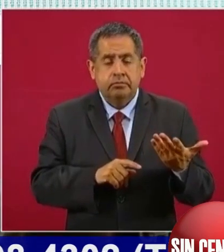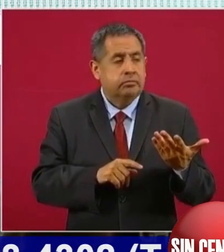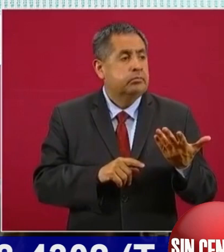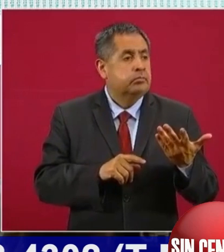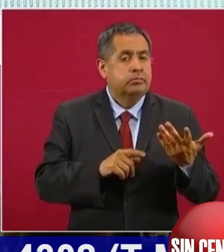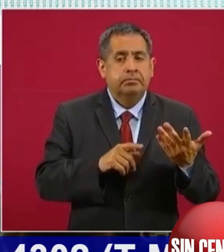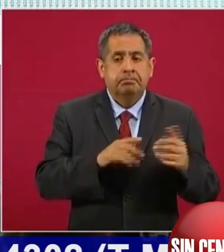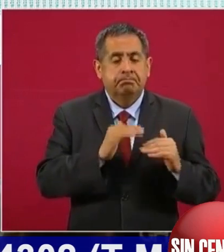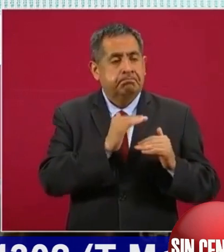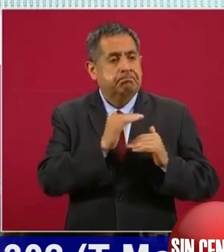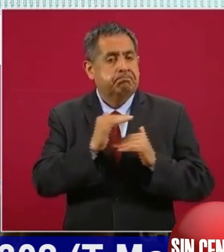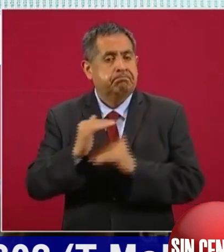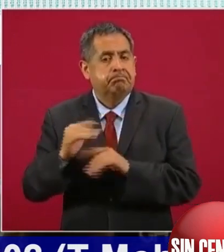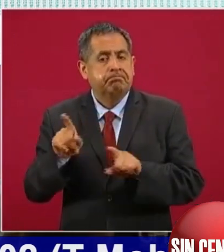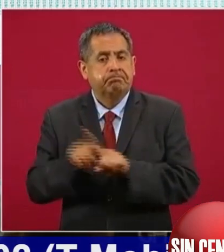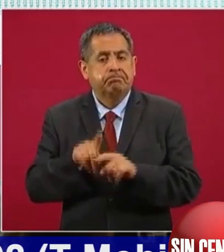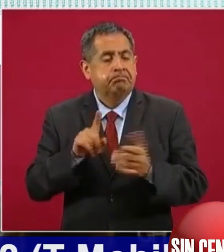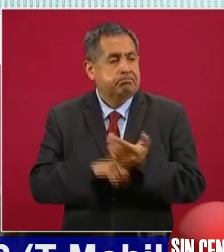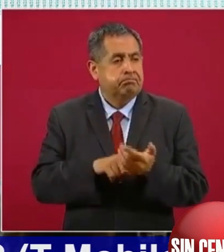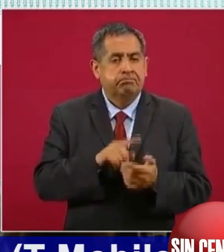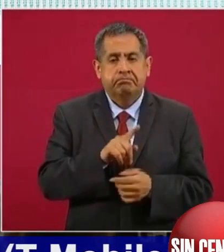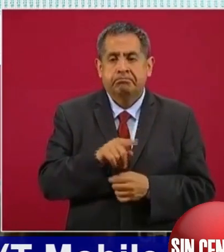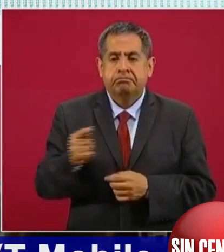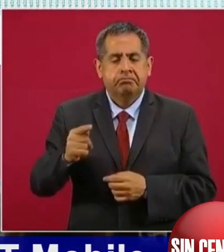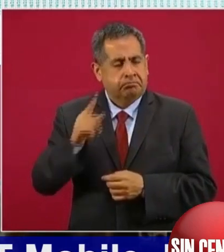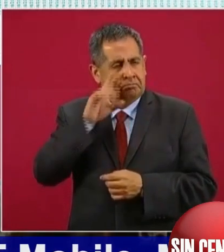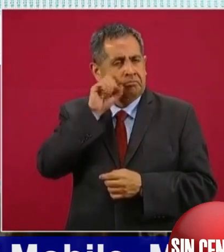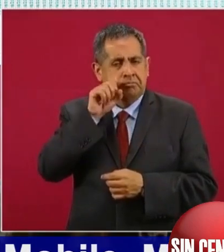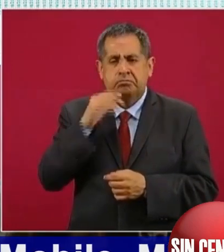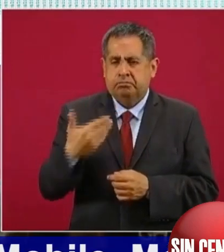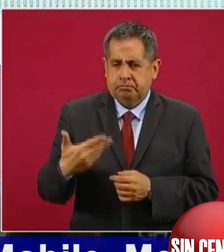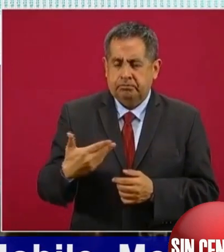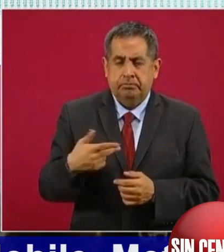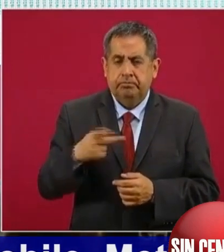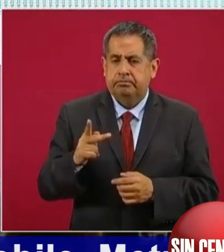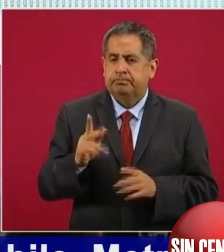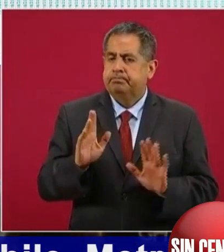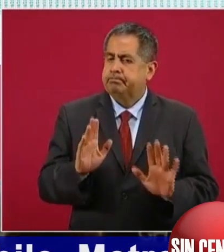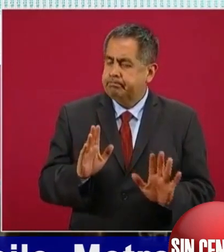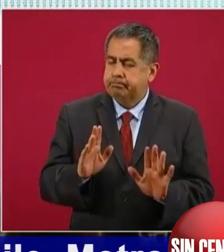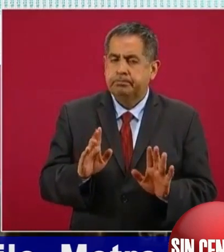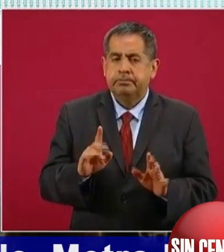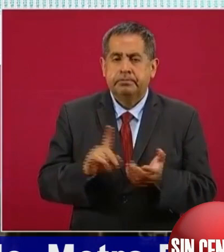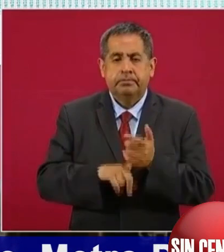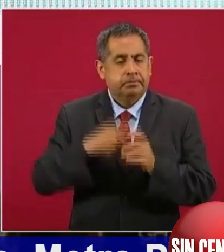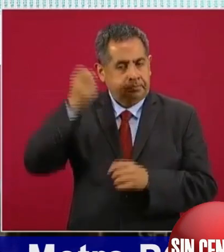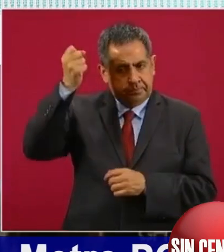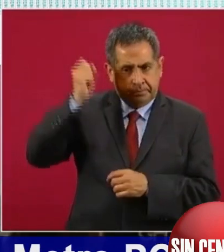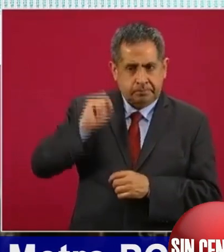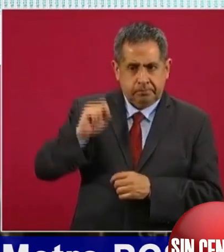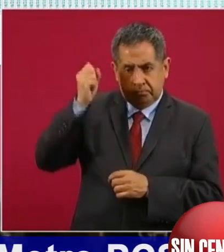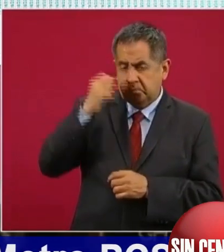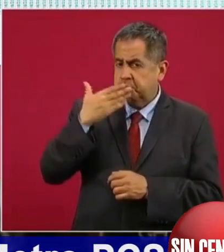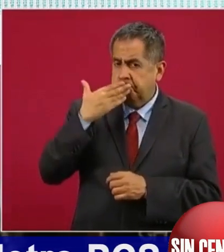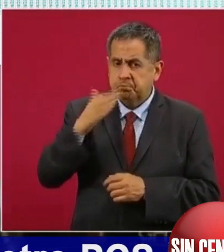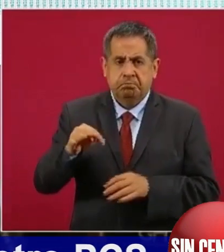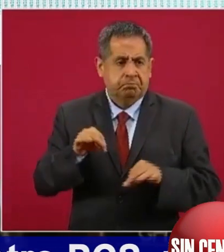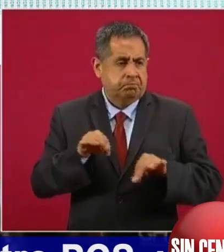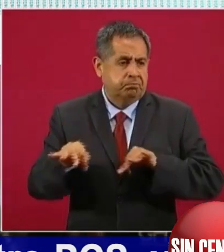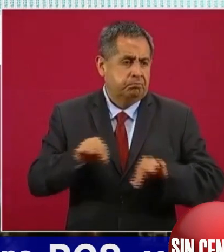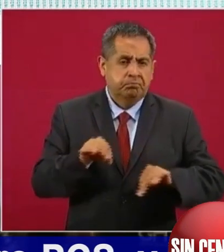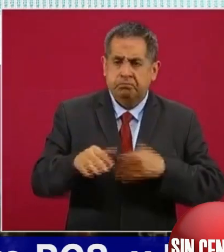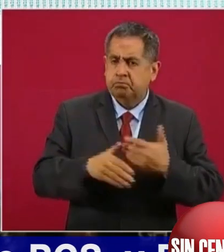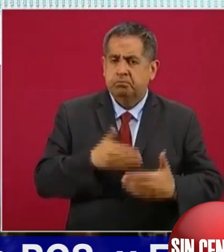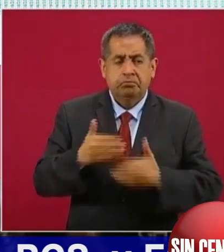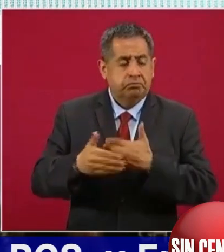desocupación hospitalaria, indican que pasaría a semáforo naranja, pero reconocemos que el estado de Sinaloa se ha hecho un muy buen trabajo